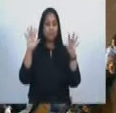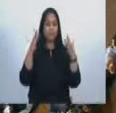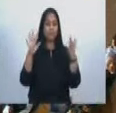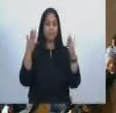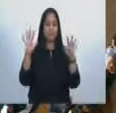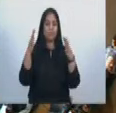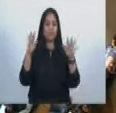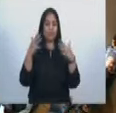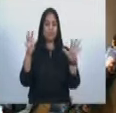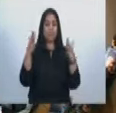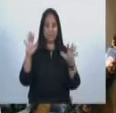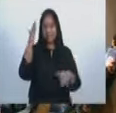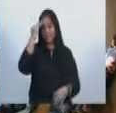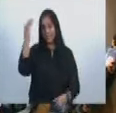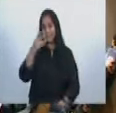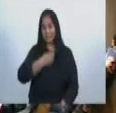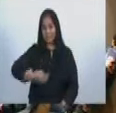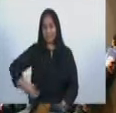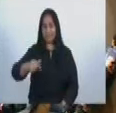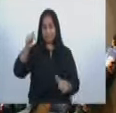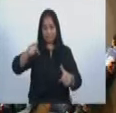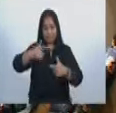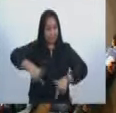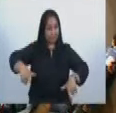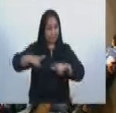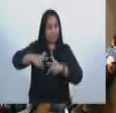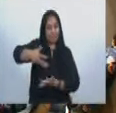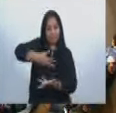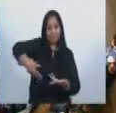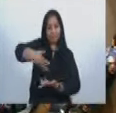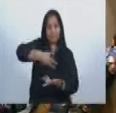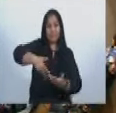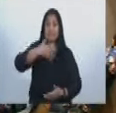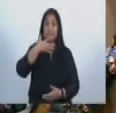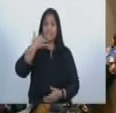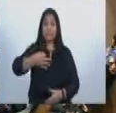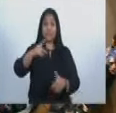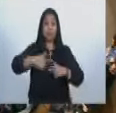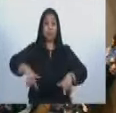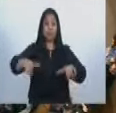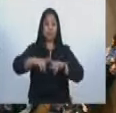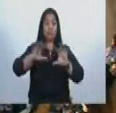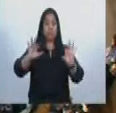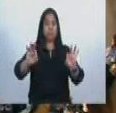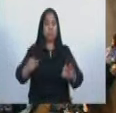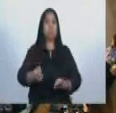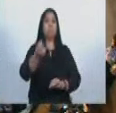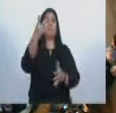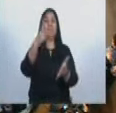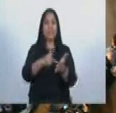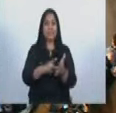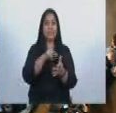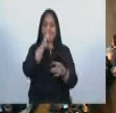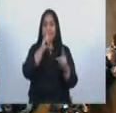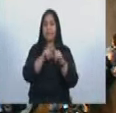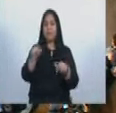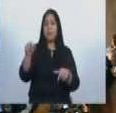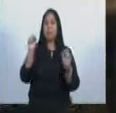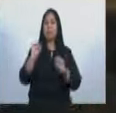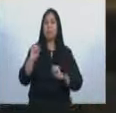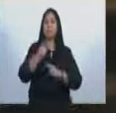presidente Gracias presidente por este espacio de diálogo Es realmente un espacio inédito en el cual podemos